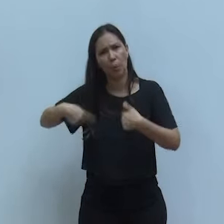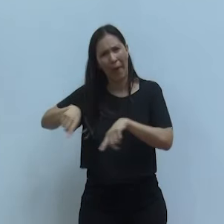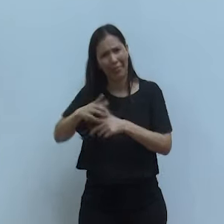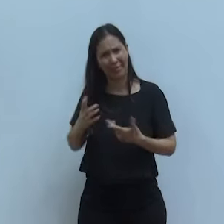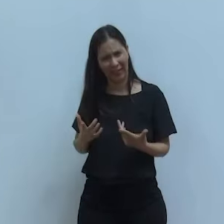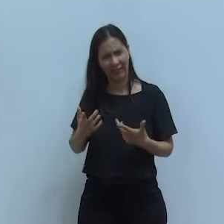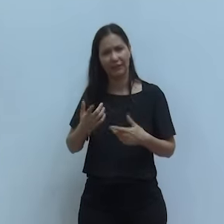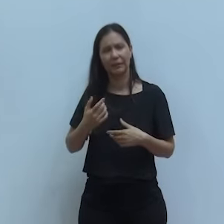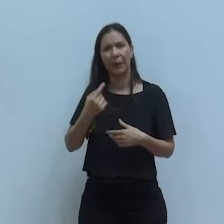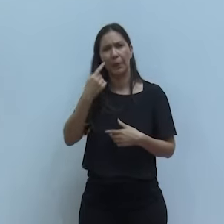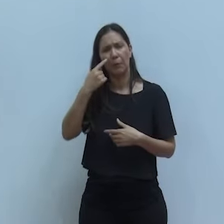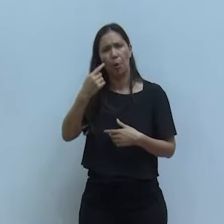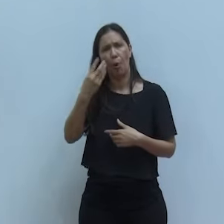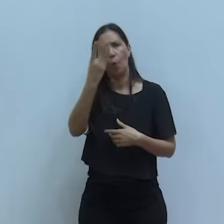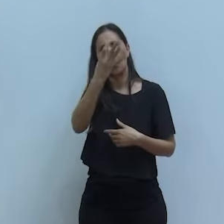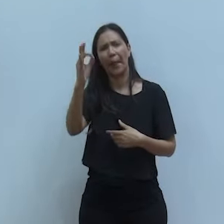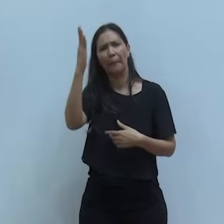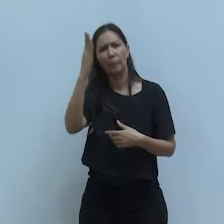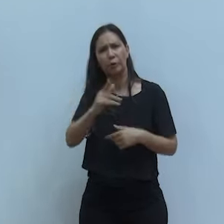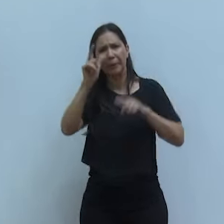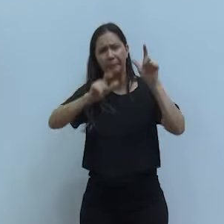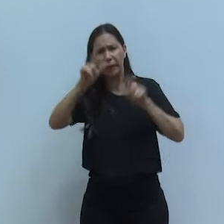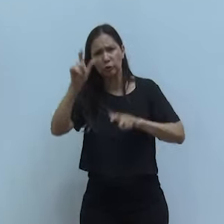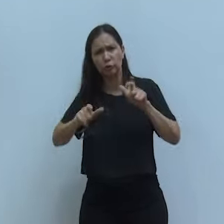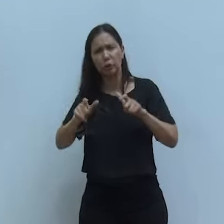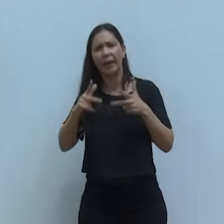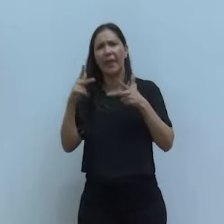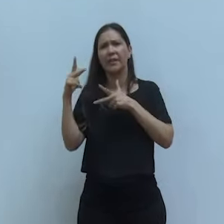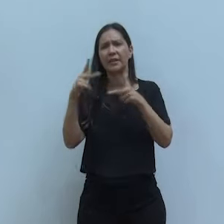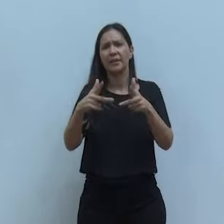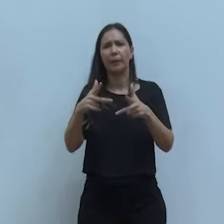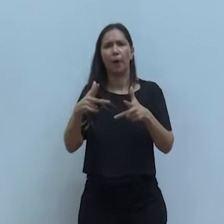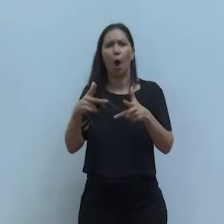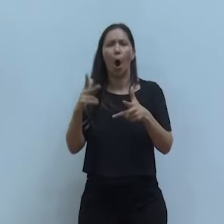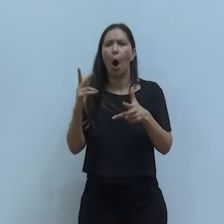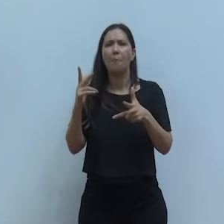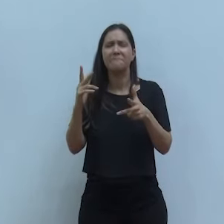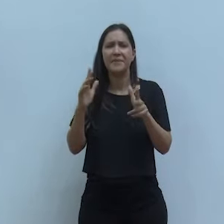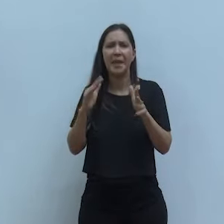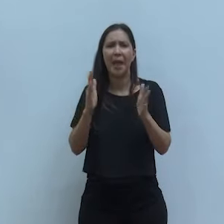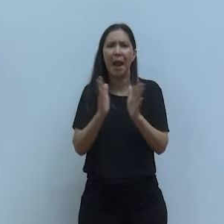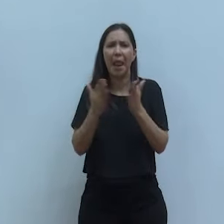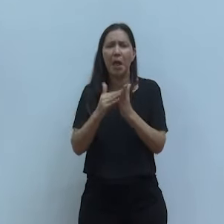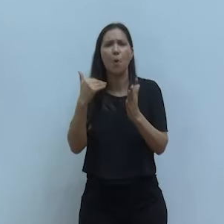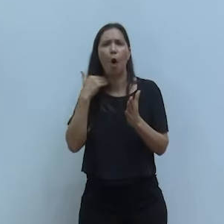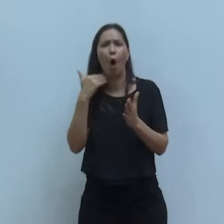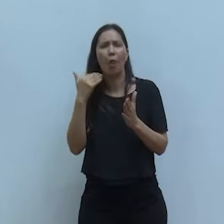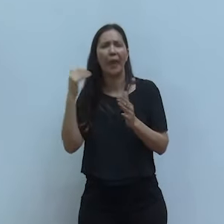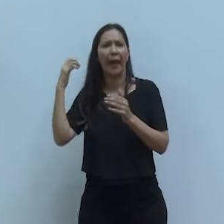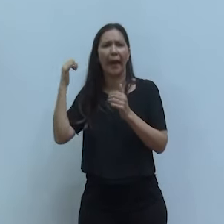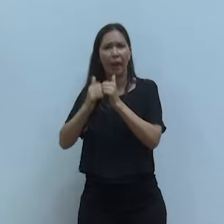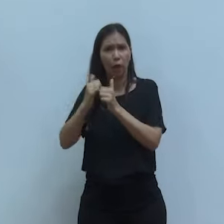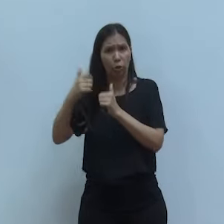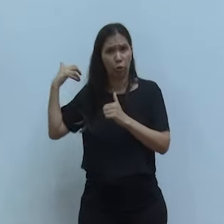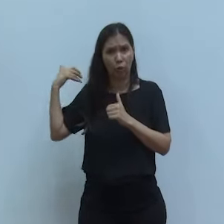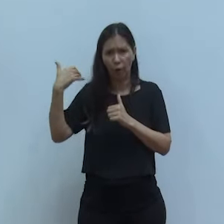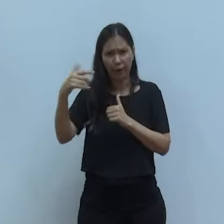ejemplo dice algo que no dice ningún libro de historia nada que tenga que ver con la enseñanza de la historia que es que que